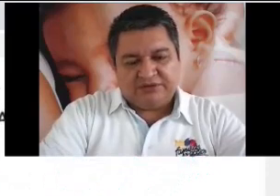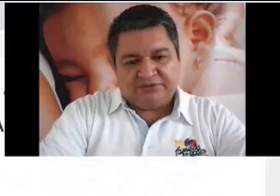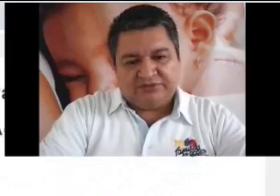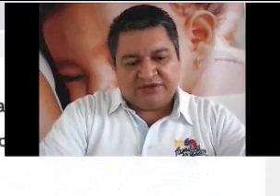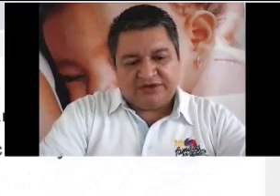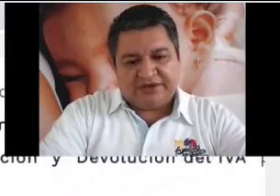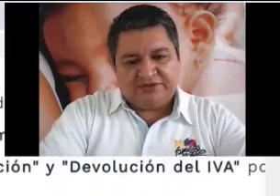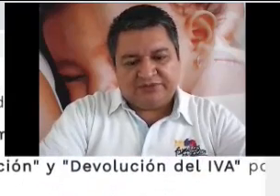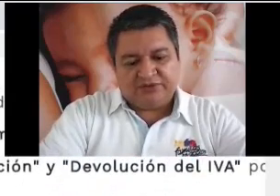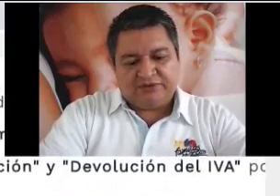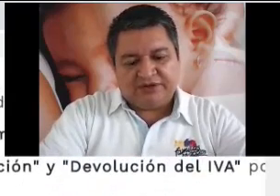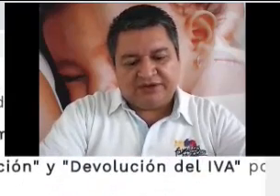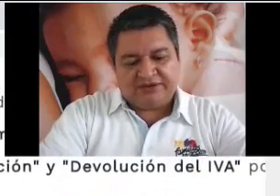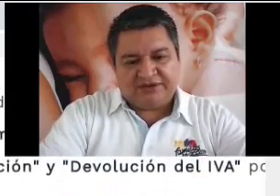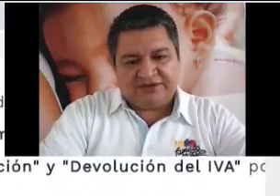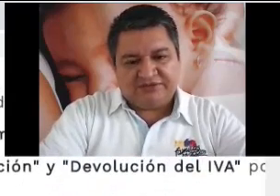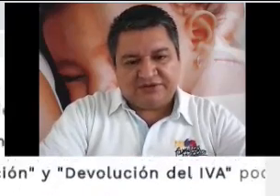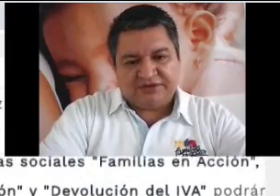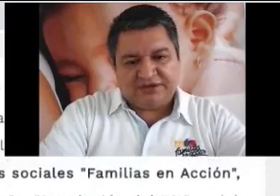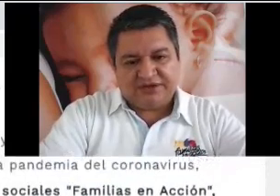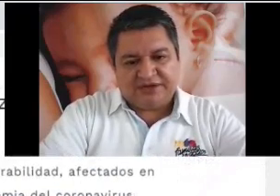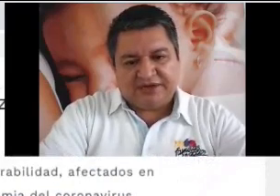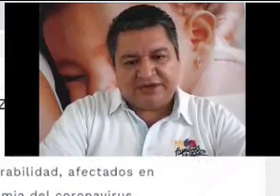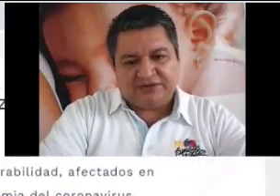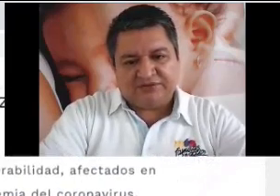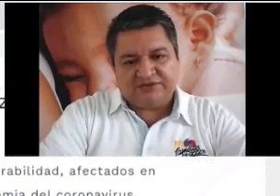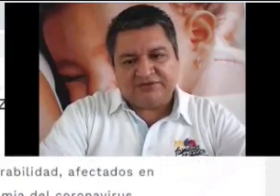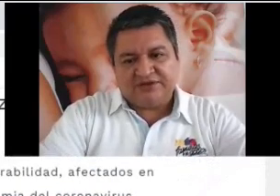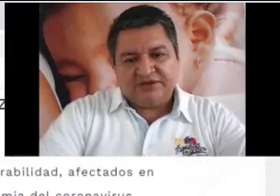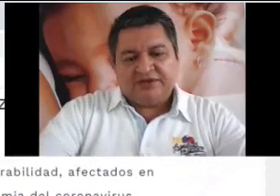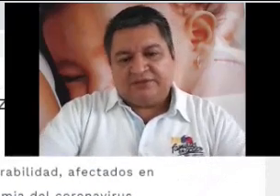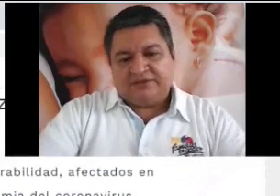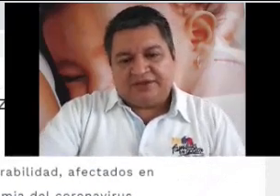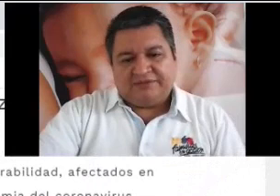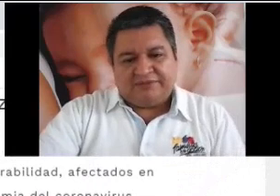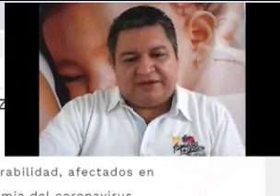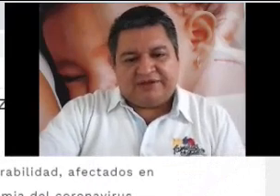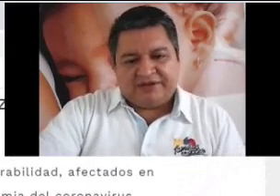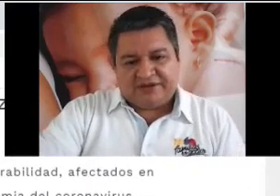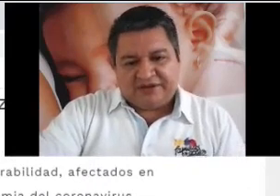yo sé que ya lo han visto ya en redes, pero igual quería entregárselo aquí en el canal. Entonces,